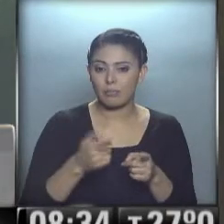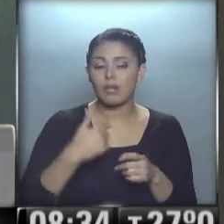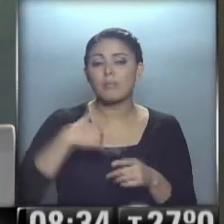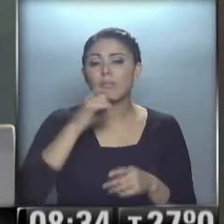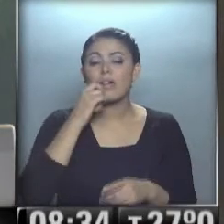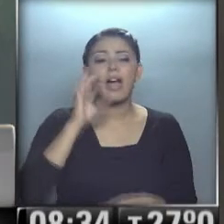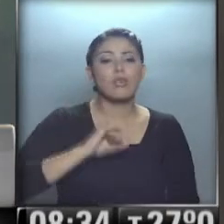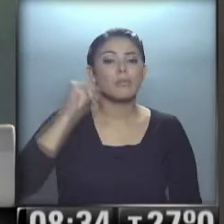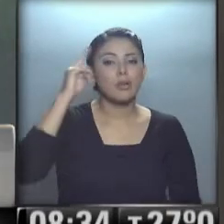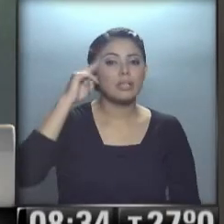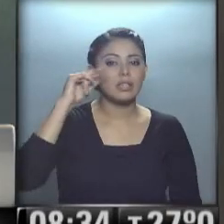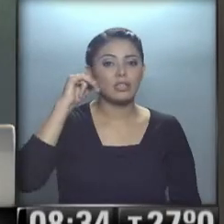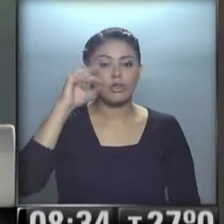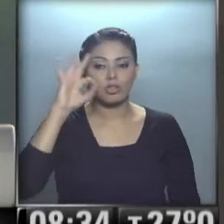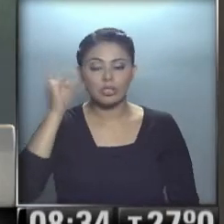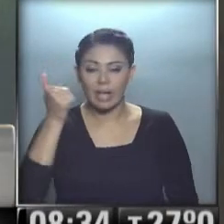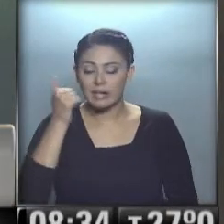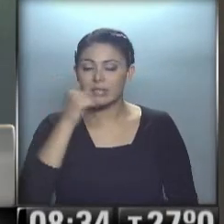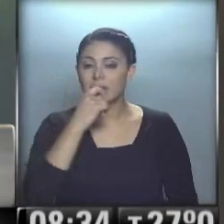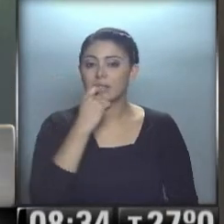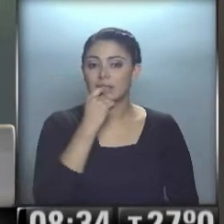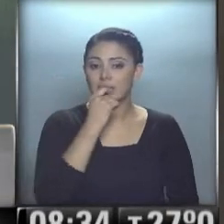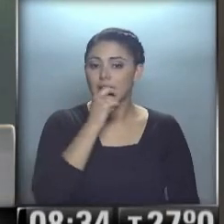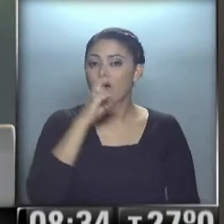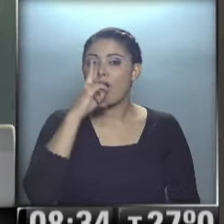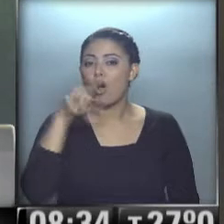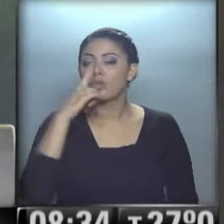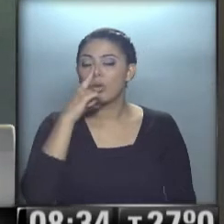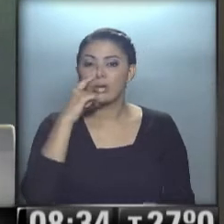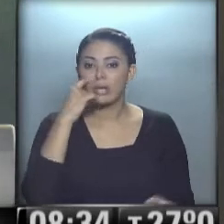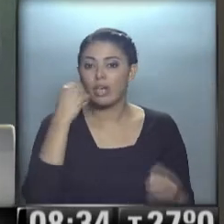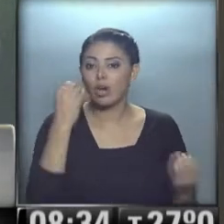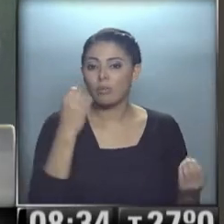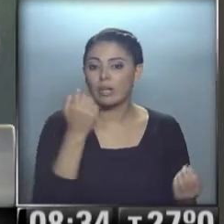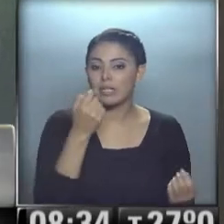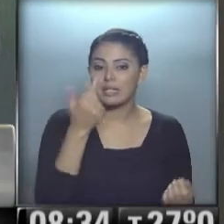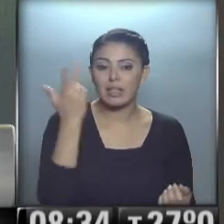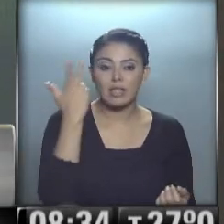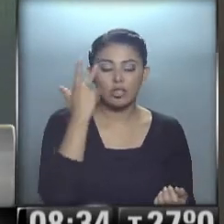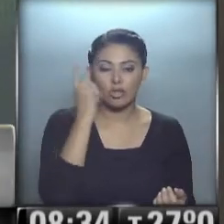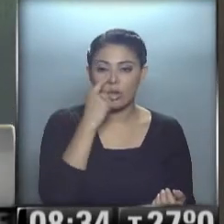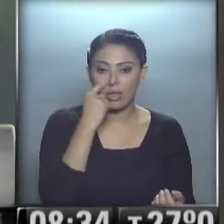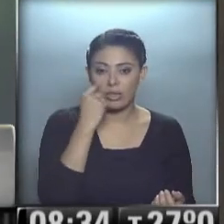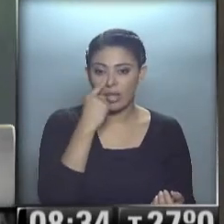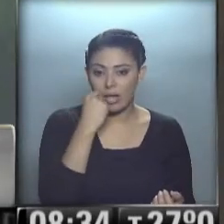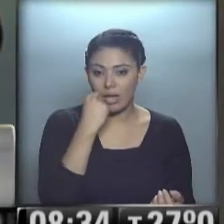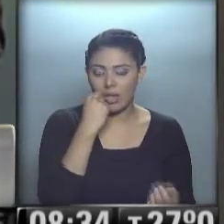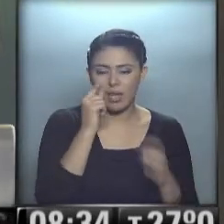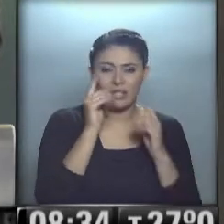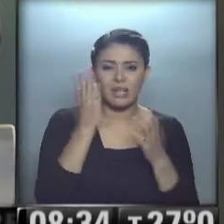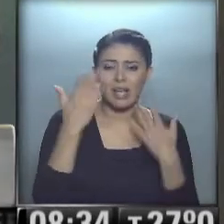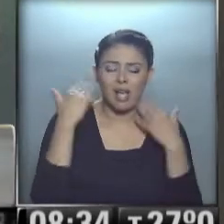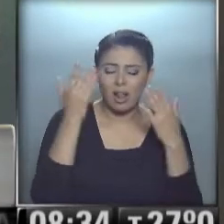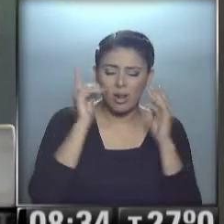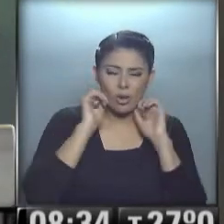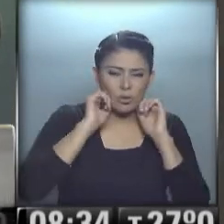prolongadas de 1906. Si uno proyecta los próximos días, tendremos casi 18 días de un modo ininterrumpido